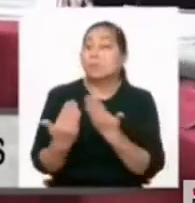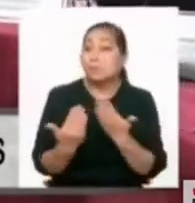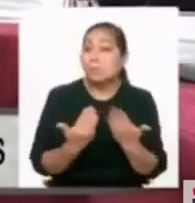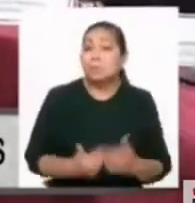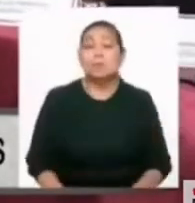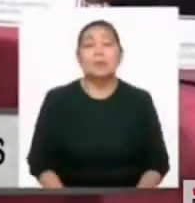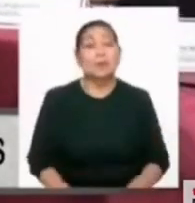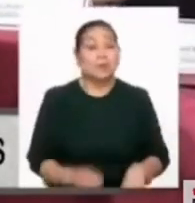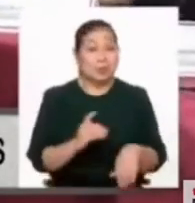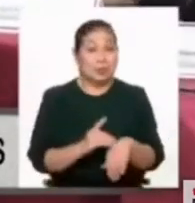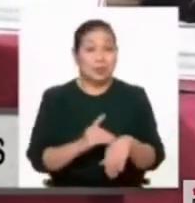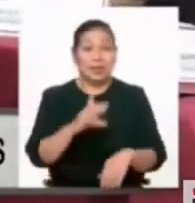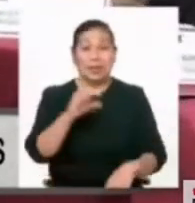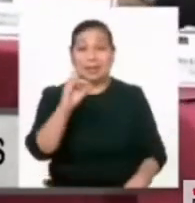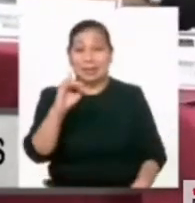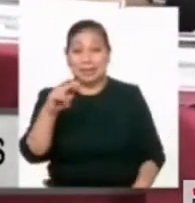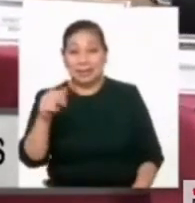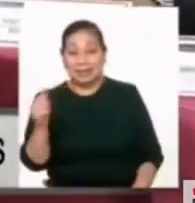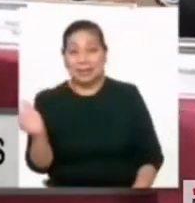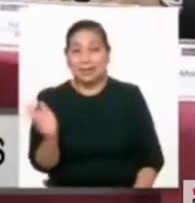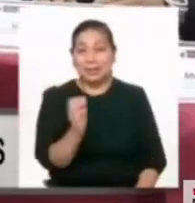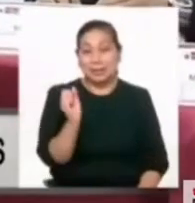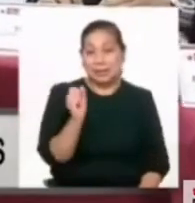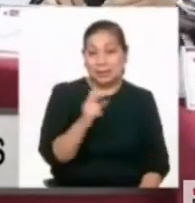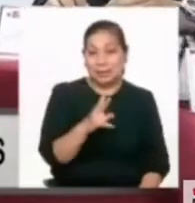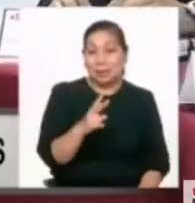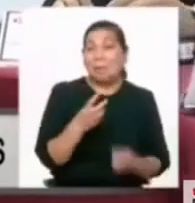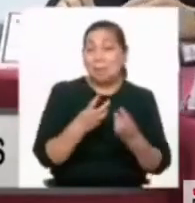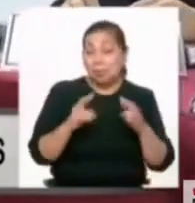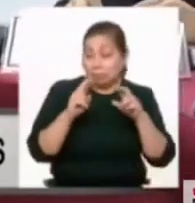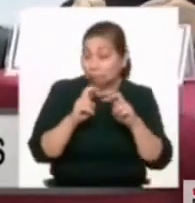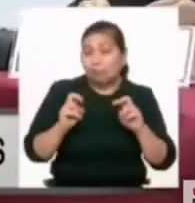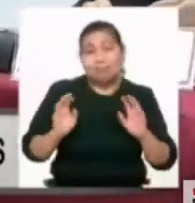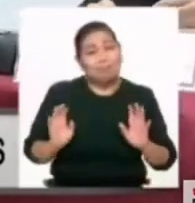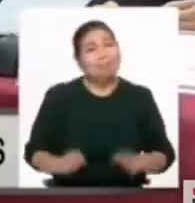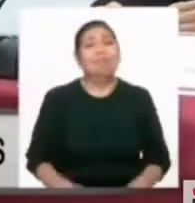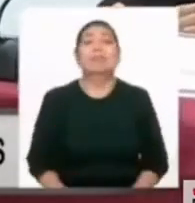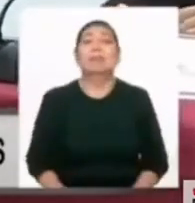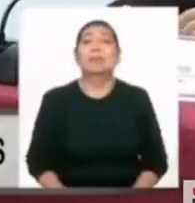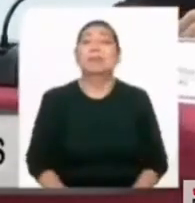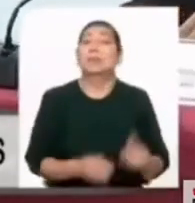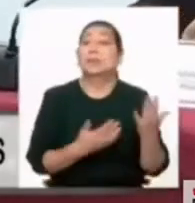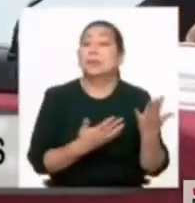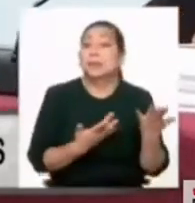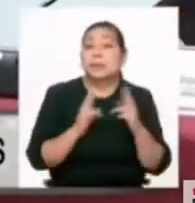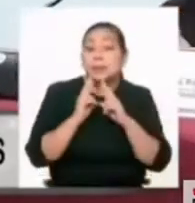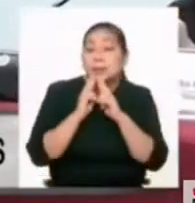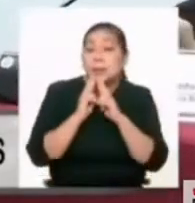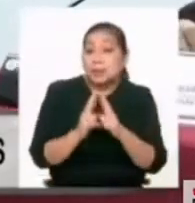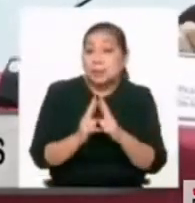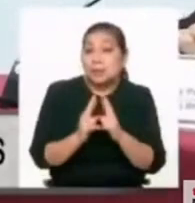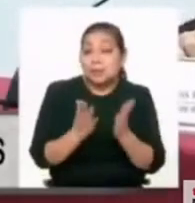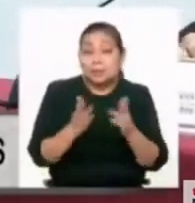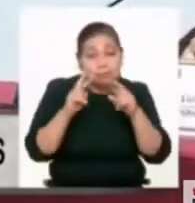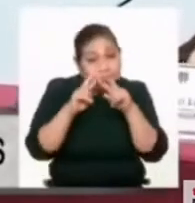la doctora Dina, la vicepresidenta, también es materia de investigación. Esperamos qué resulta de